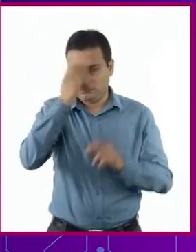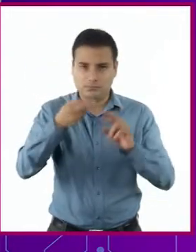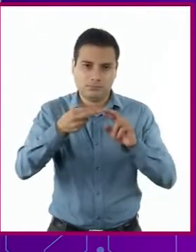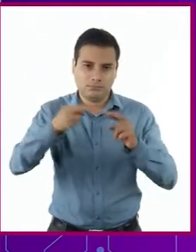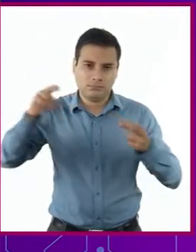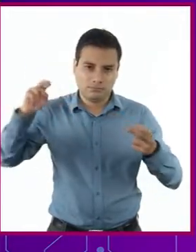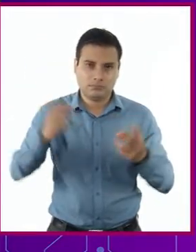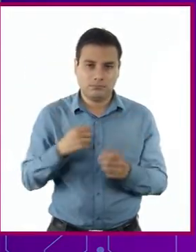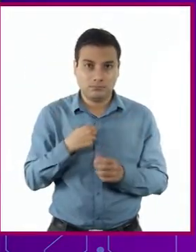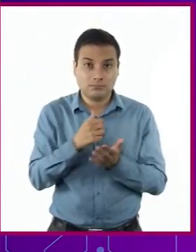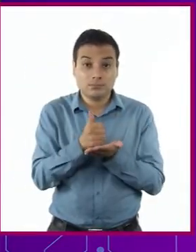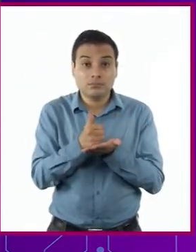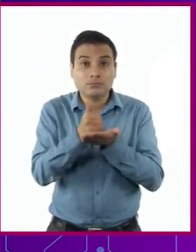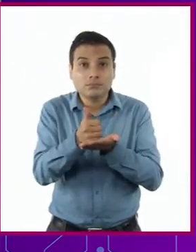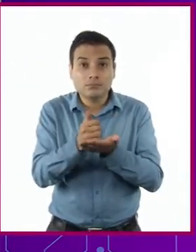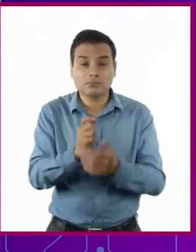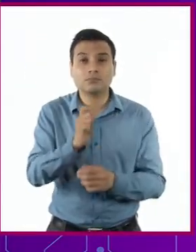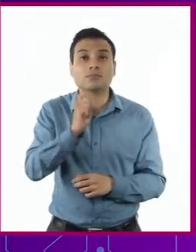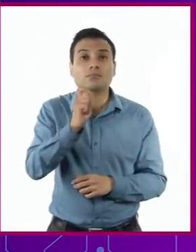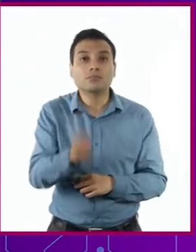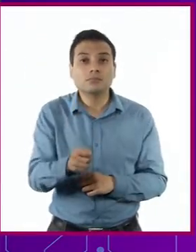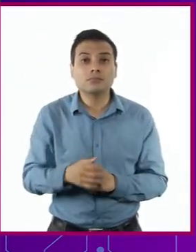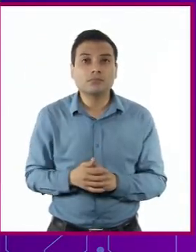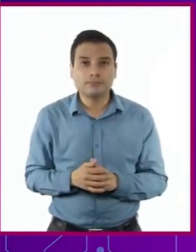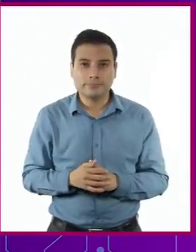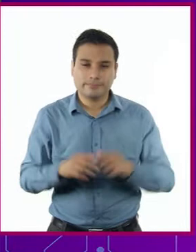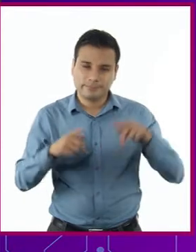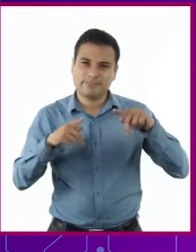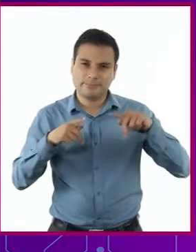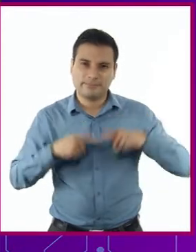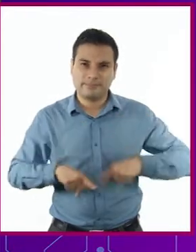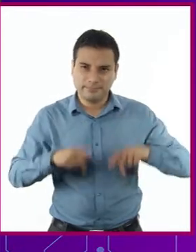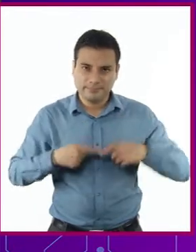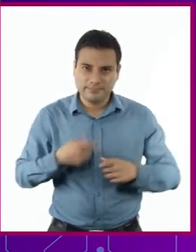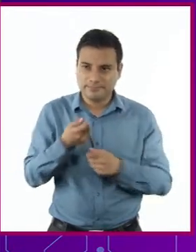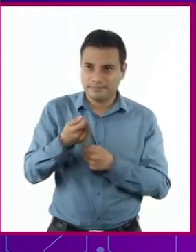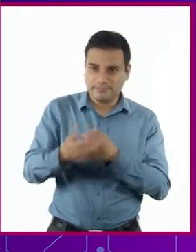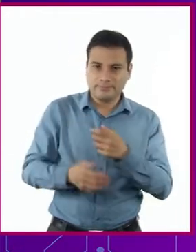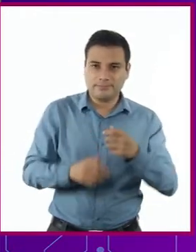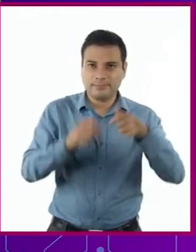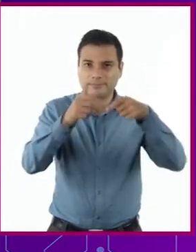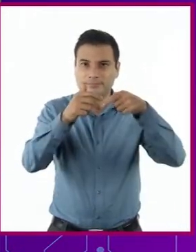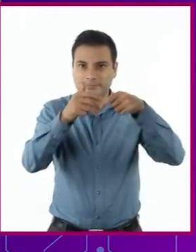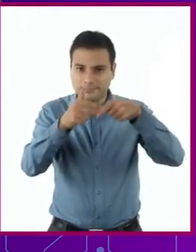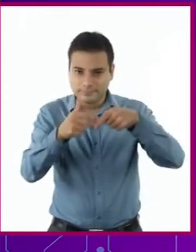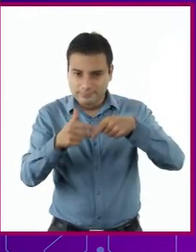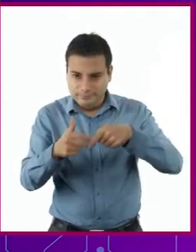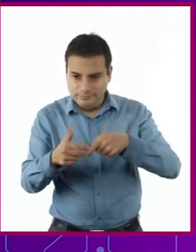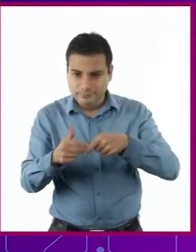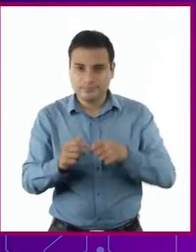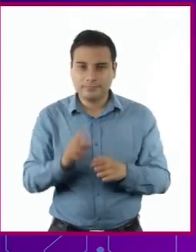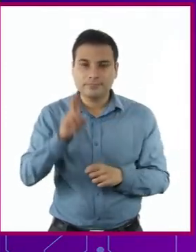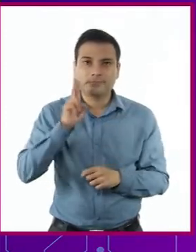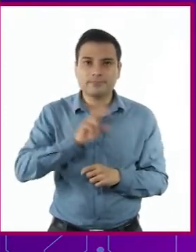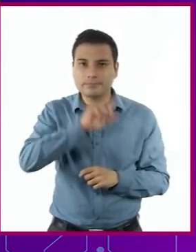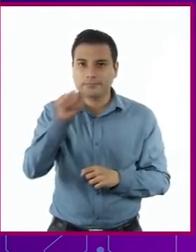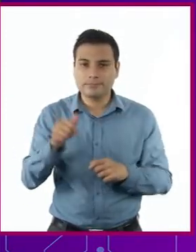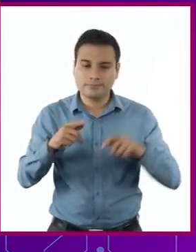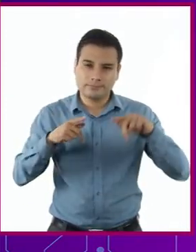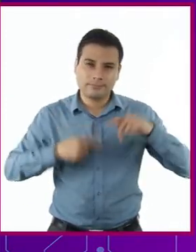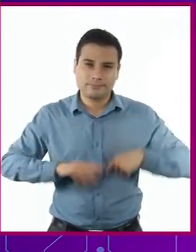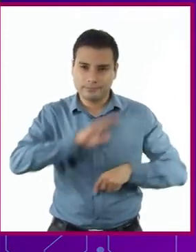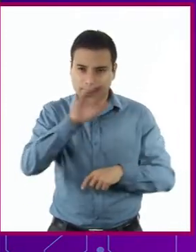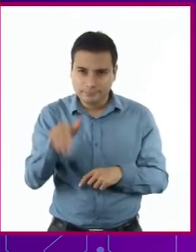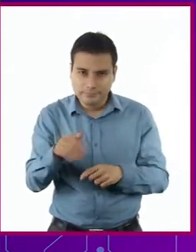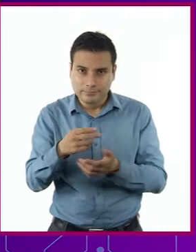dediqué en aquel tiempo a apoyar el descenso de víctimas y penosamente de algunos cuerpos que se iban encontrando.